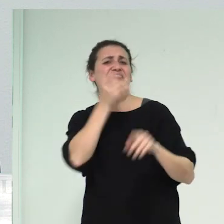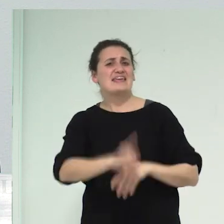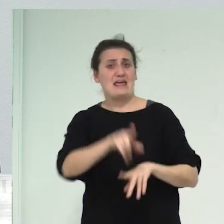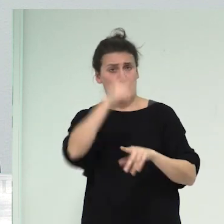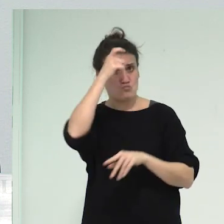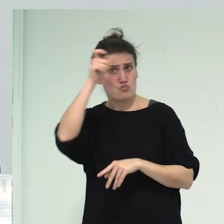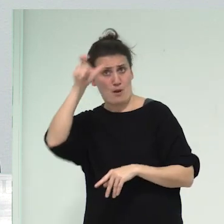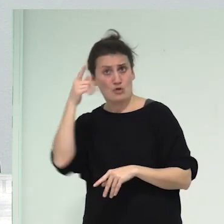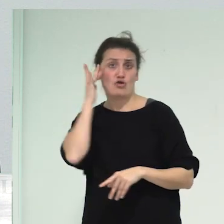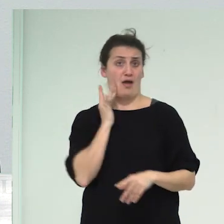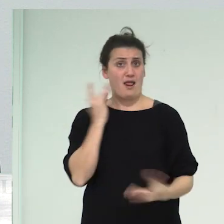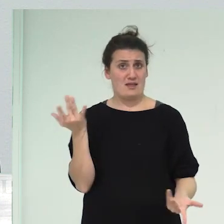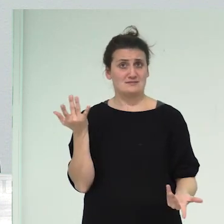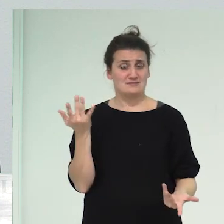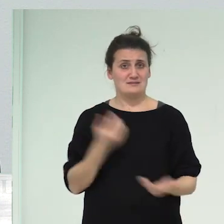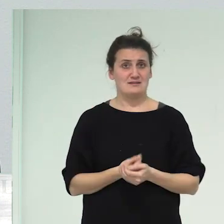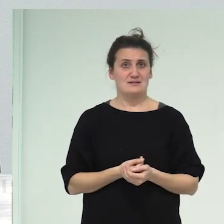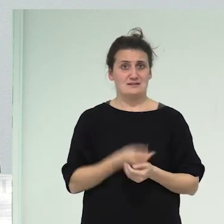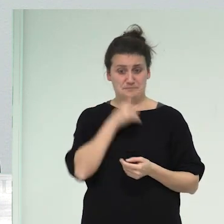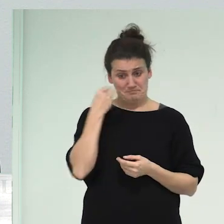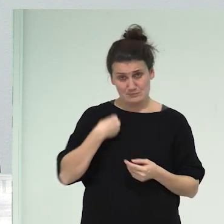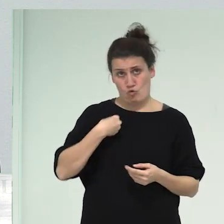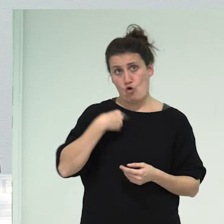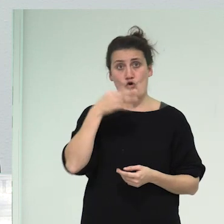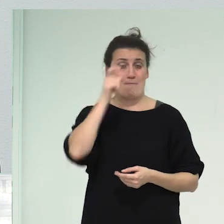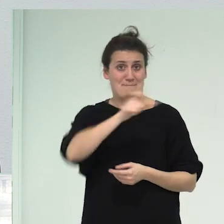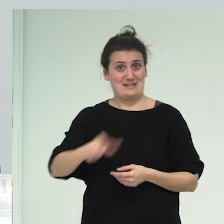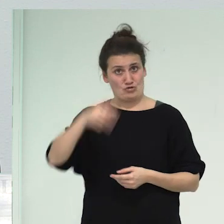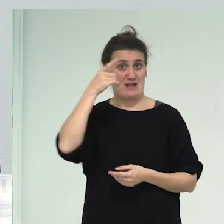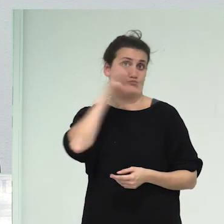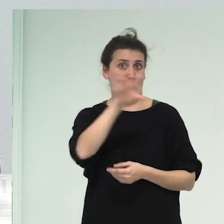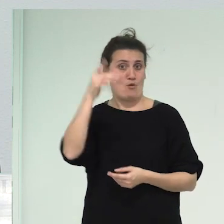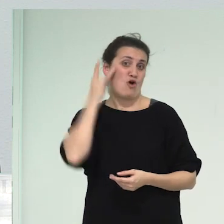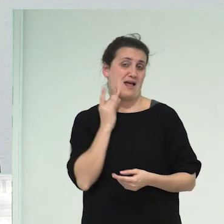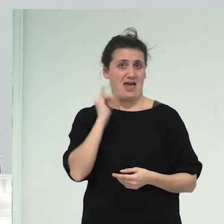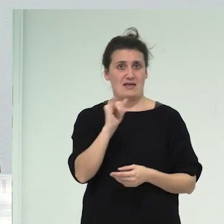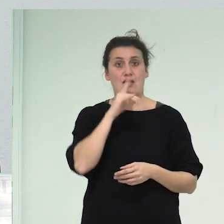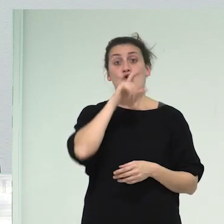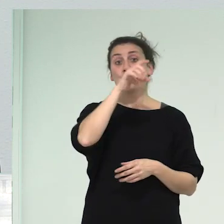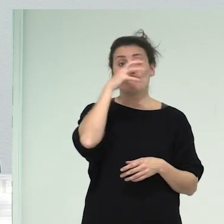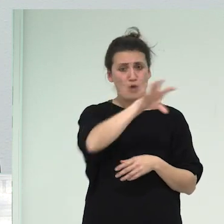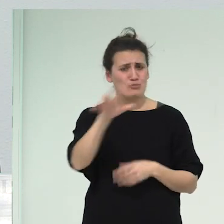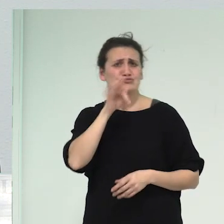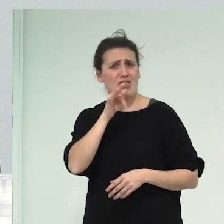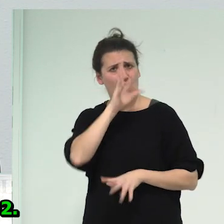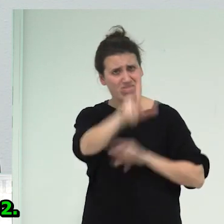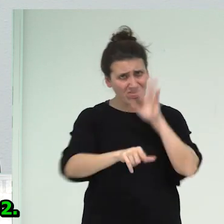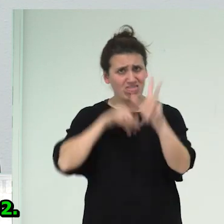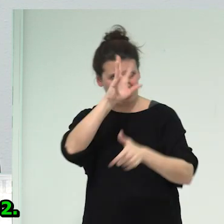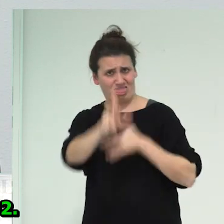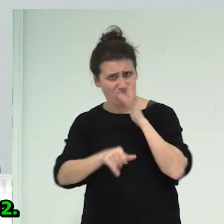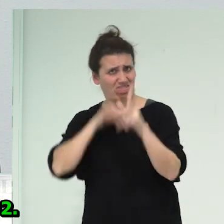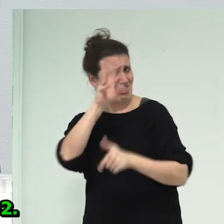pueblos originarios, de los indígenas. Los pueblos indígenas siguen siendo saqueados,